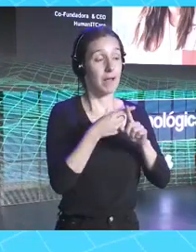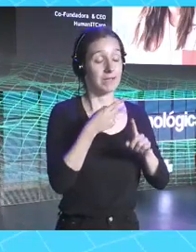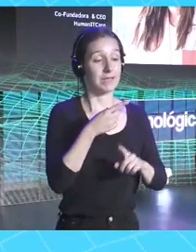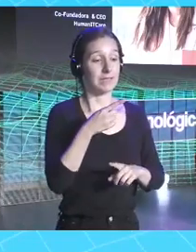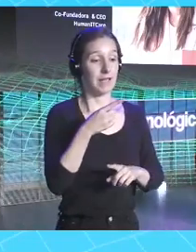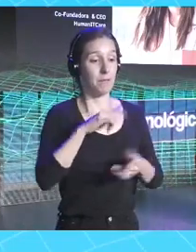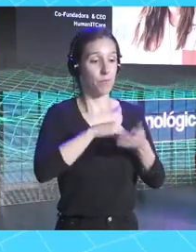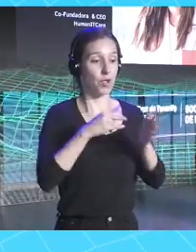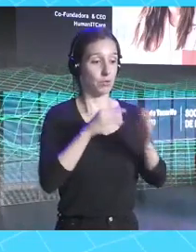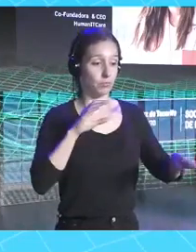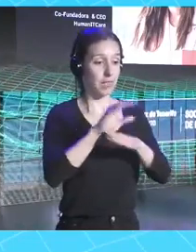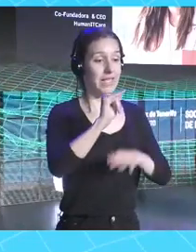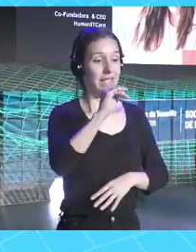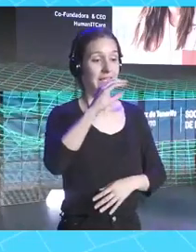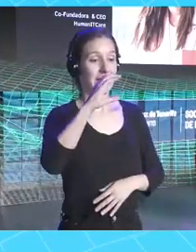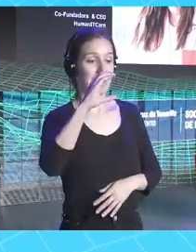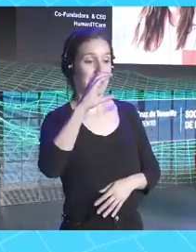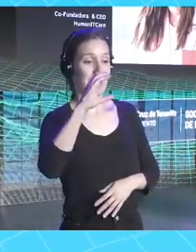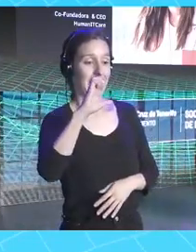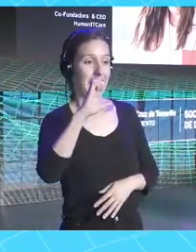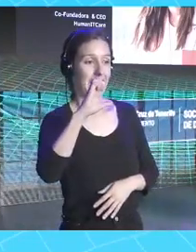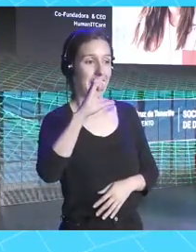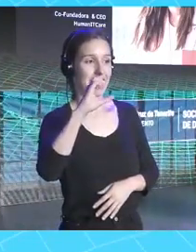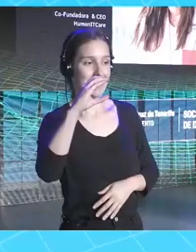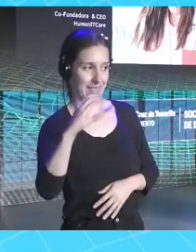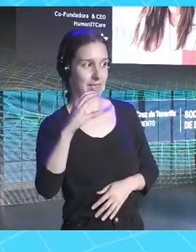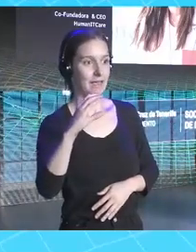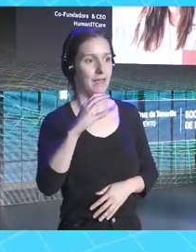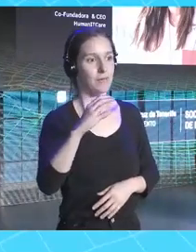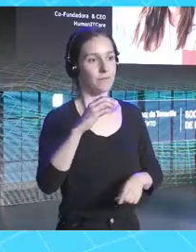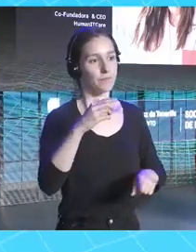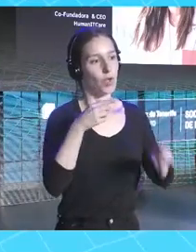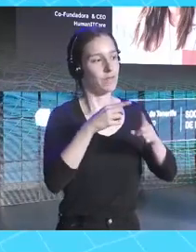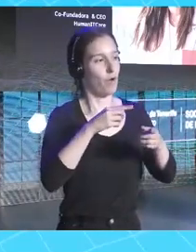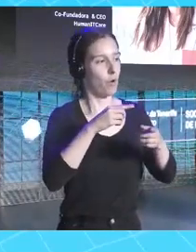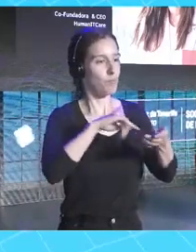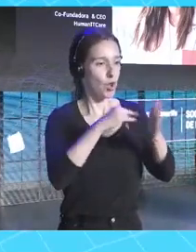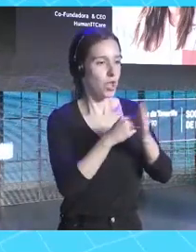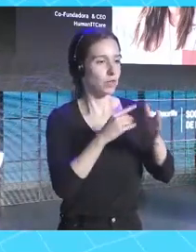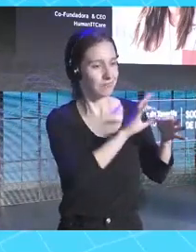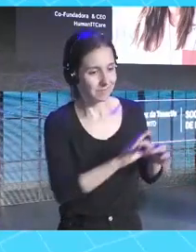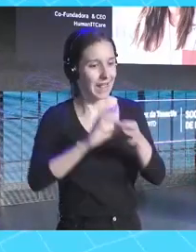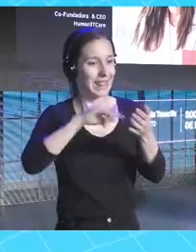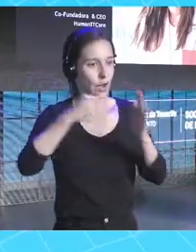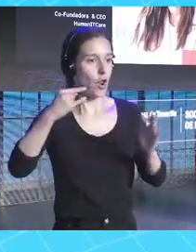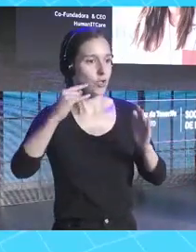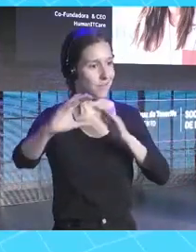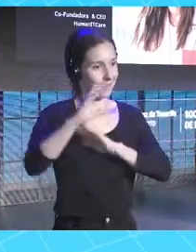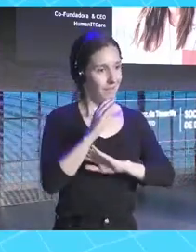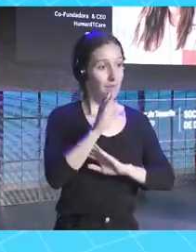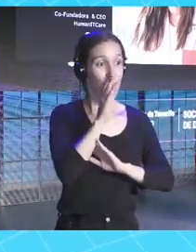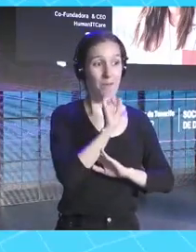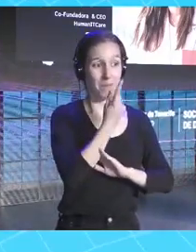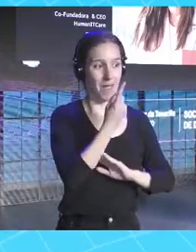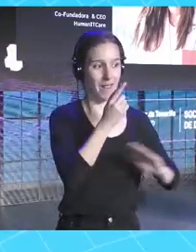financiación europea que la dan a empresas que tengan un componente tecnológico una vertical tecnológica pues es un proceso muy duro porque consiste de tres fases una